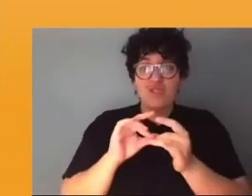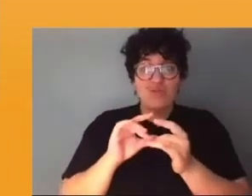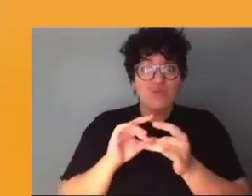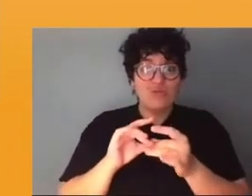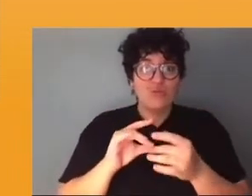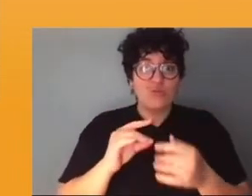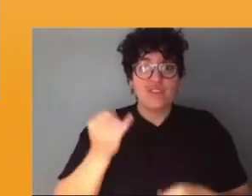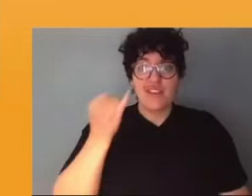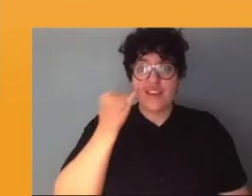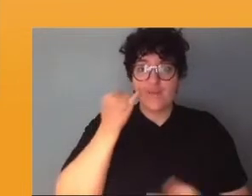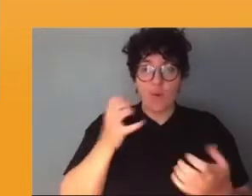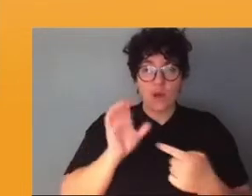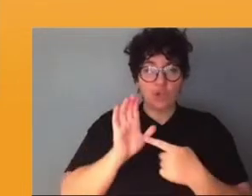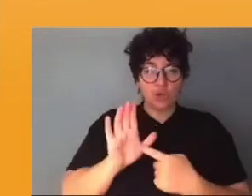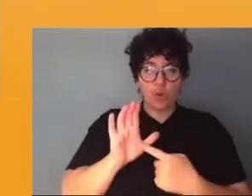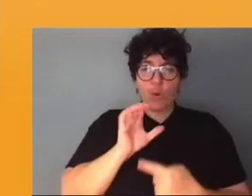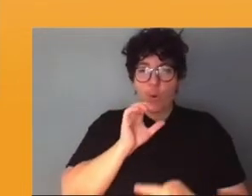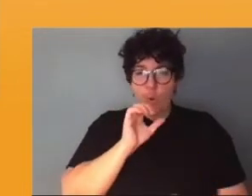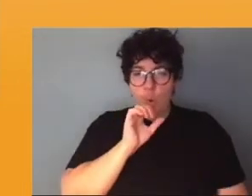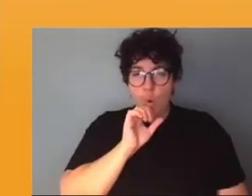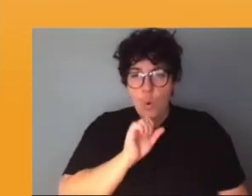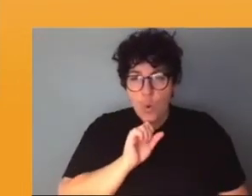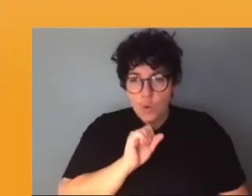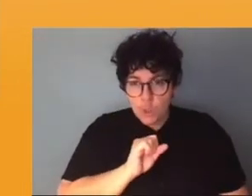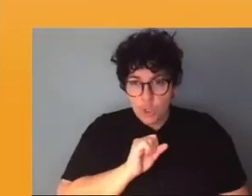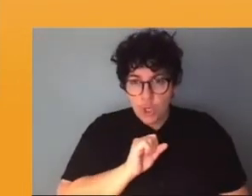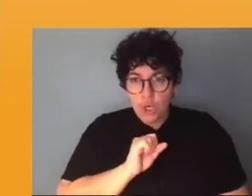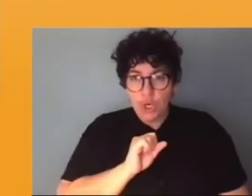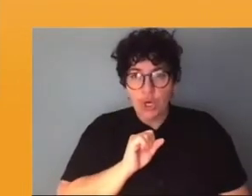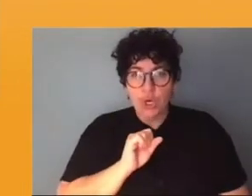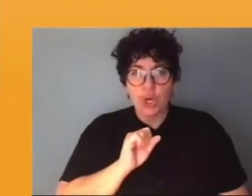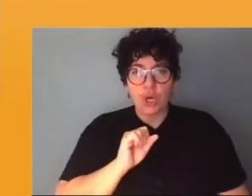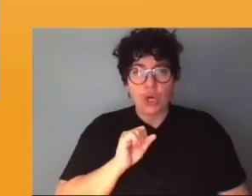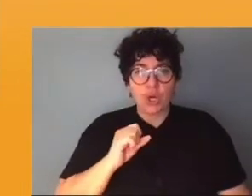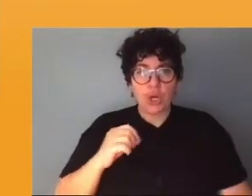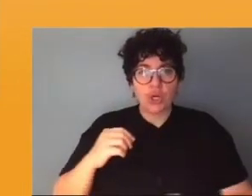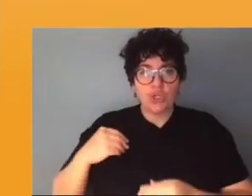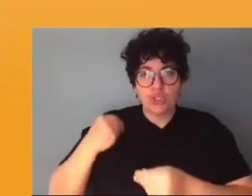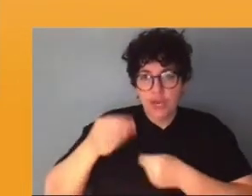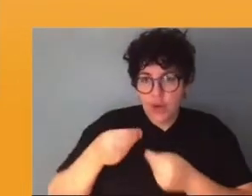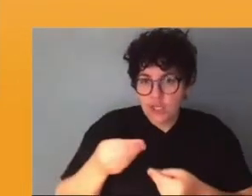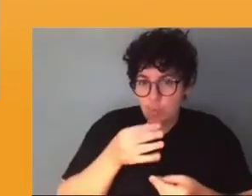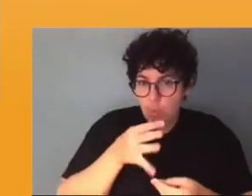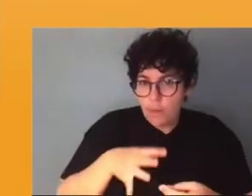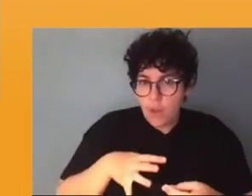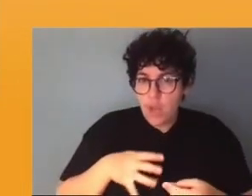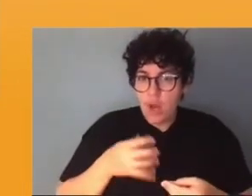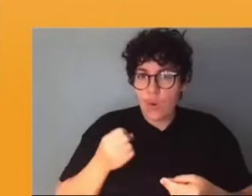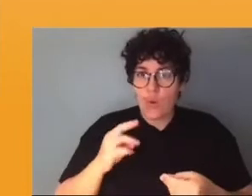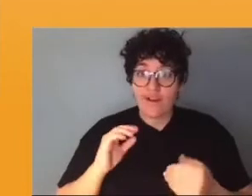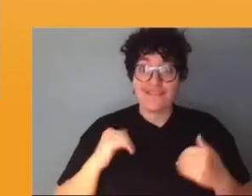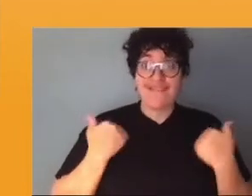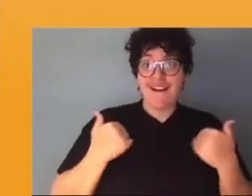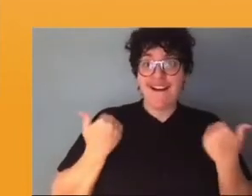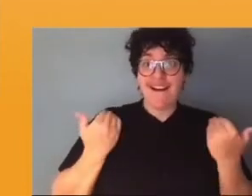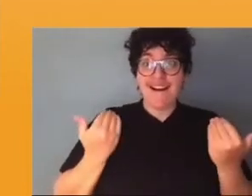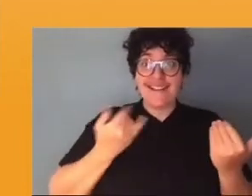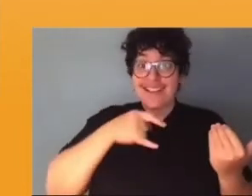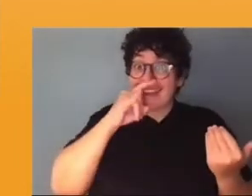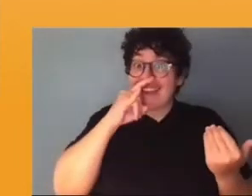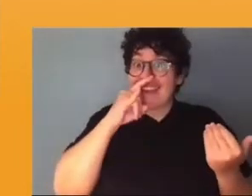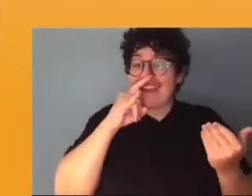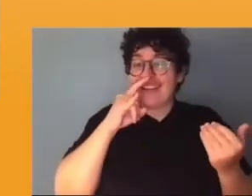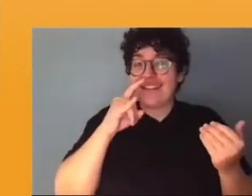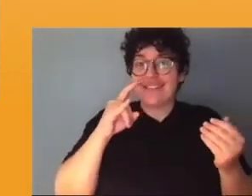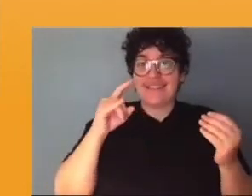o si somos jóvenes, muchachos jóvenes. Y eso se comunica con la inclinación de la cabeza, el uso de los